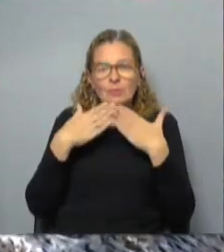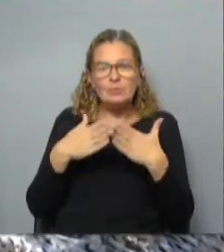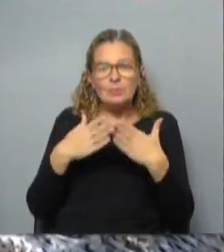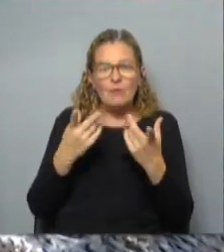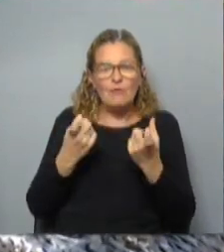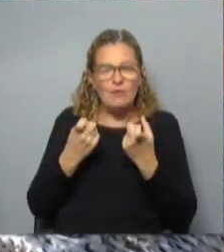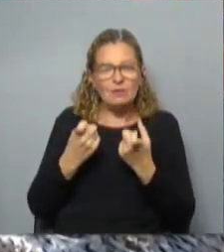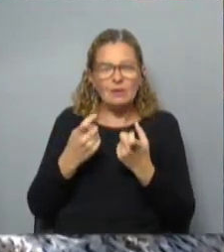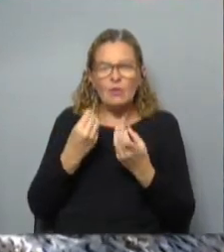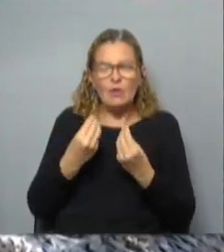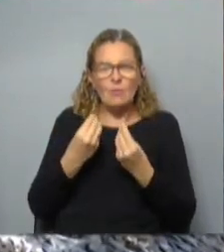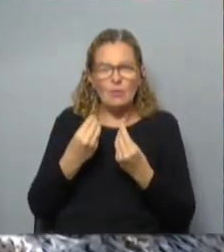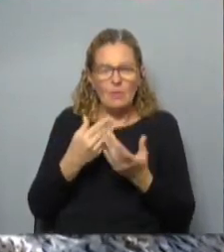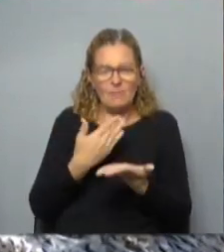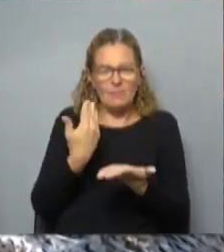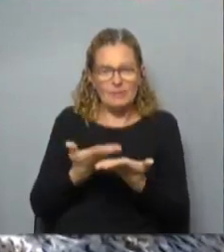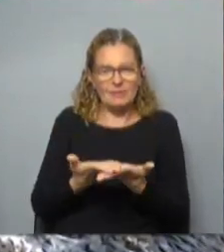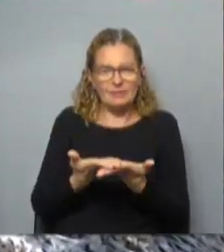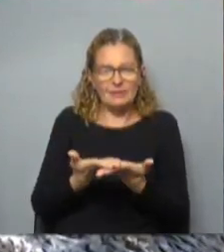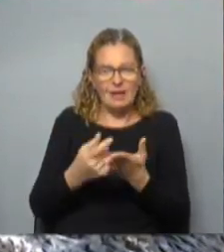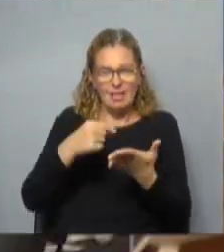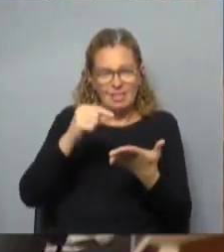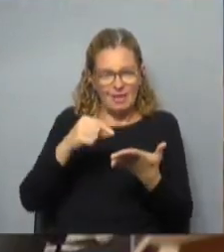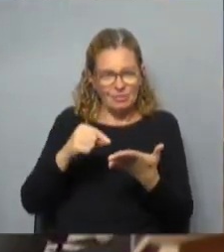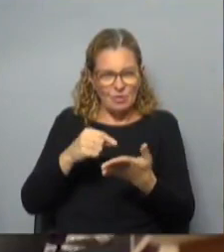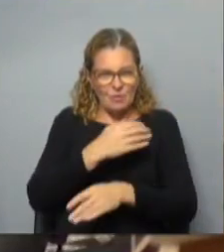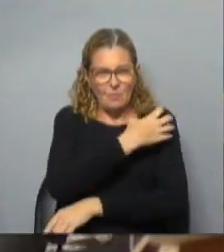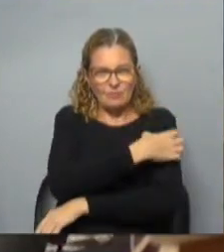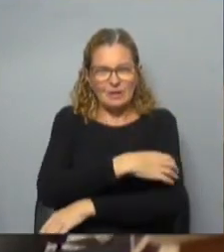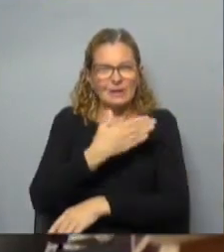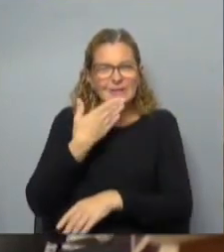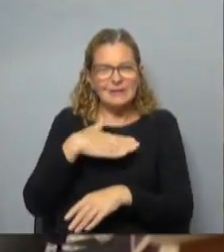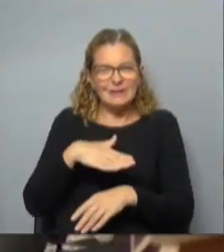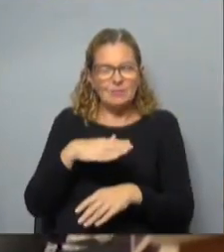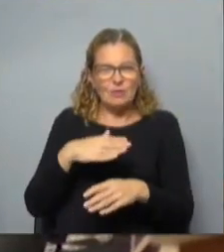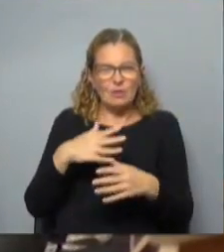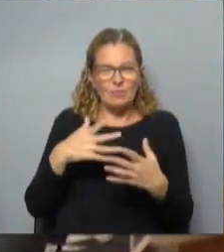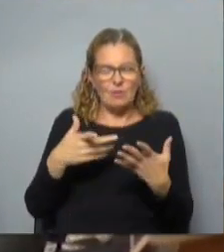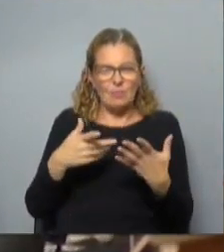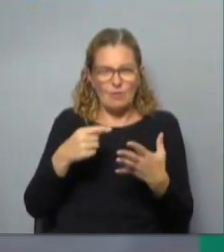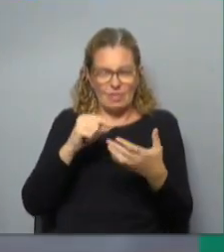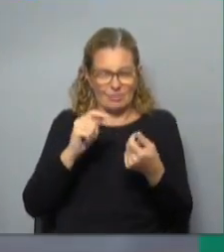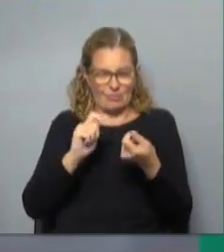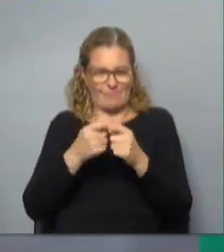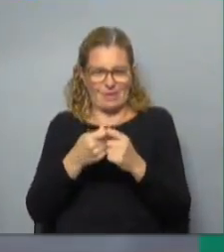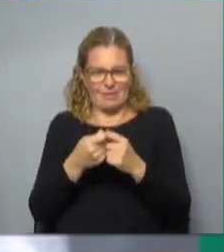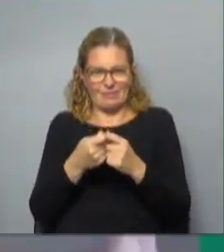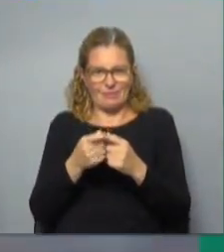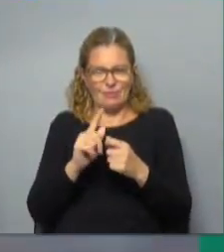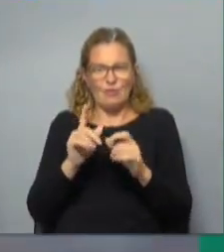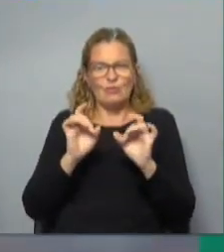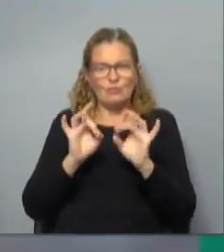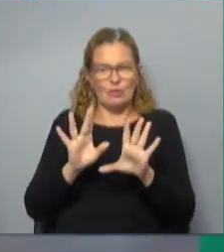fuerte sobre cómo se presentan los datos de pobreza porque entendemos que hay manipulación de edad 2007 no